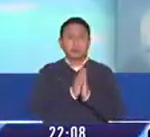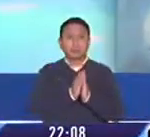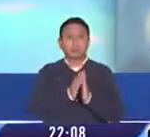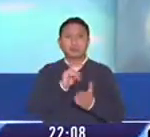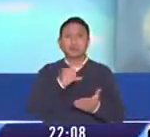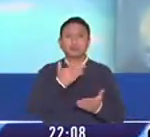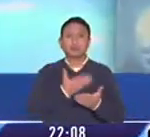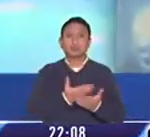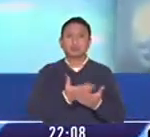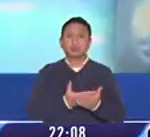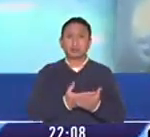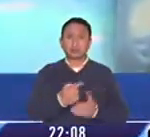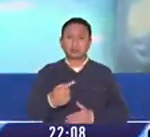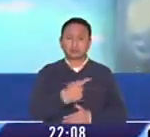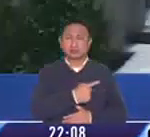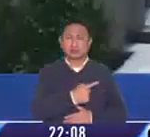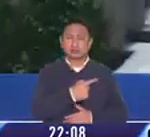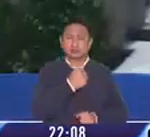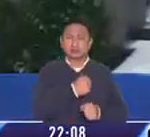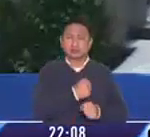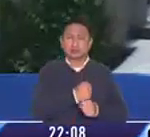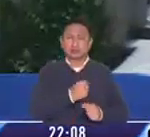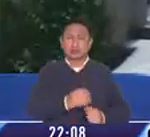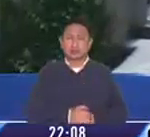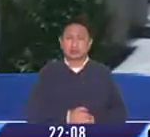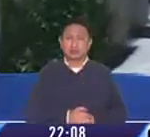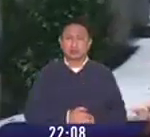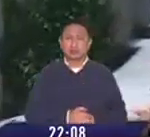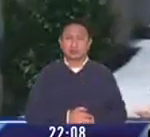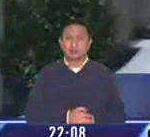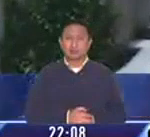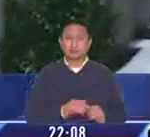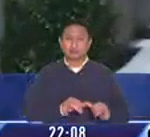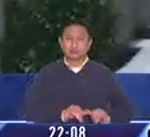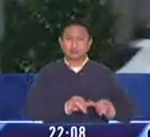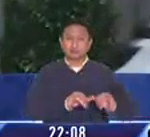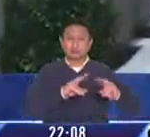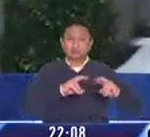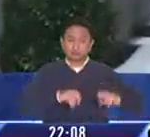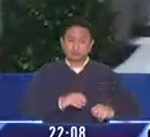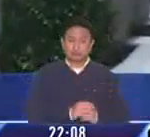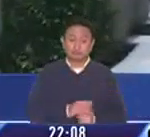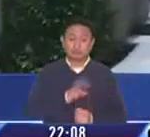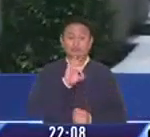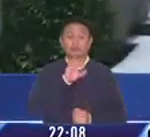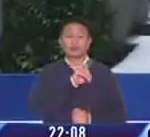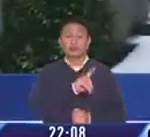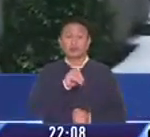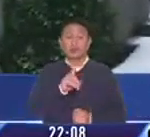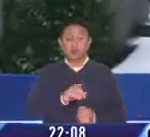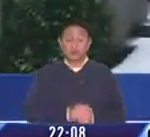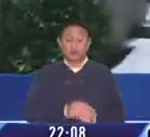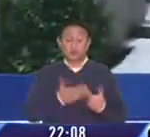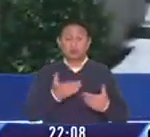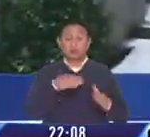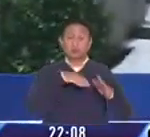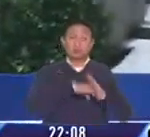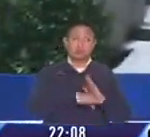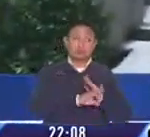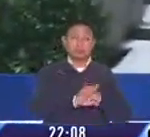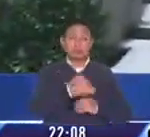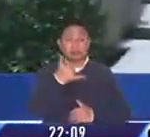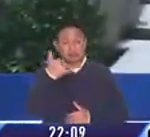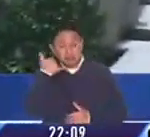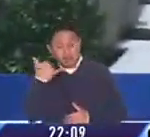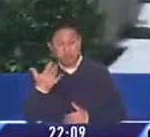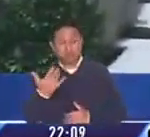justificar su ausencia a laborar. Hemos hecho también el seguimiento a través del sistema EQ911 a ver si ingresó algún tipo de llamada